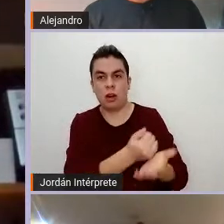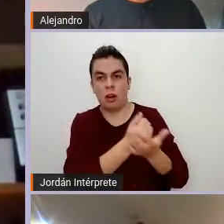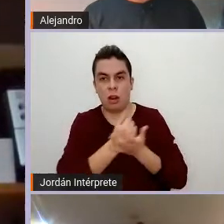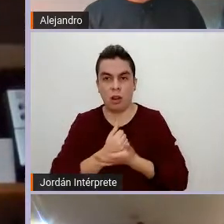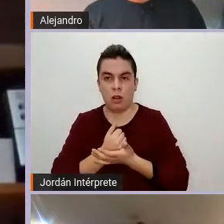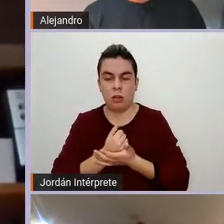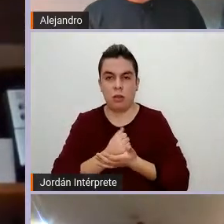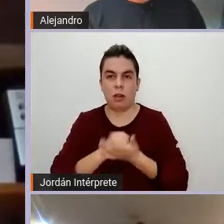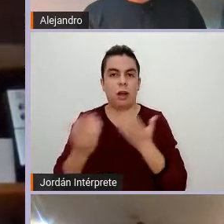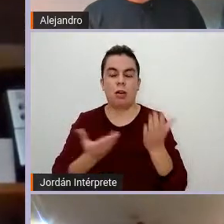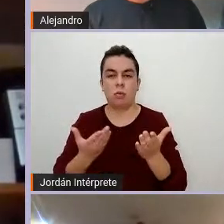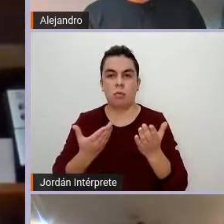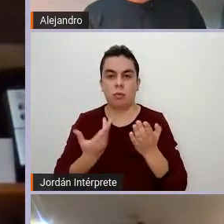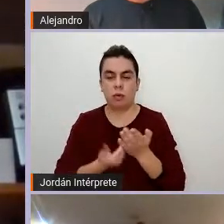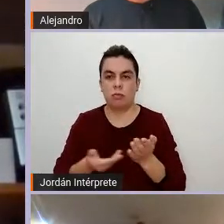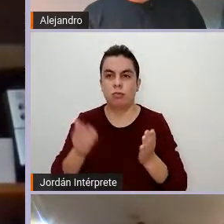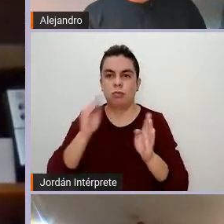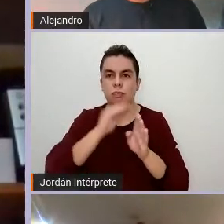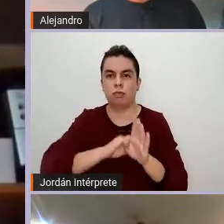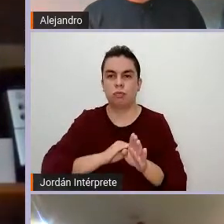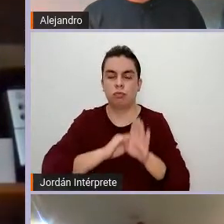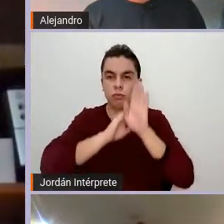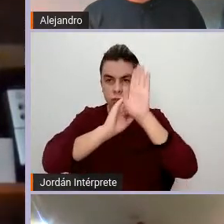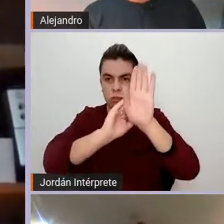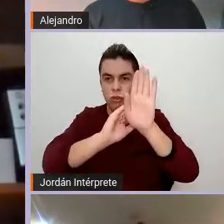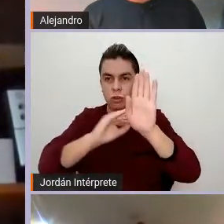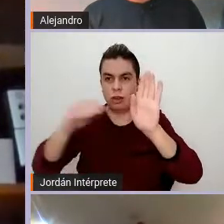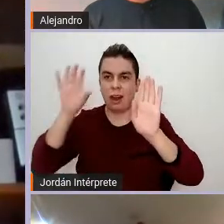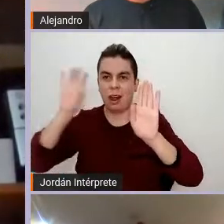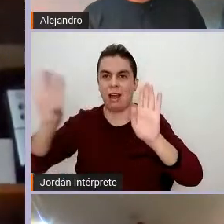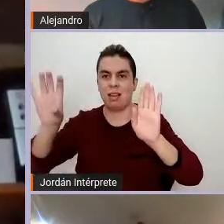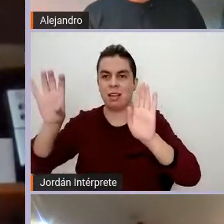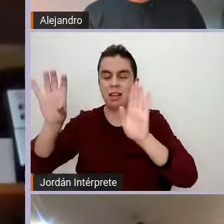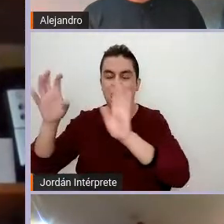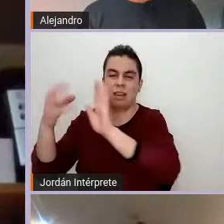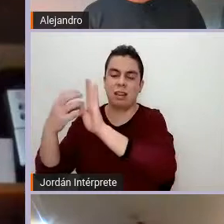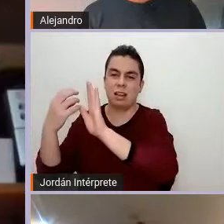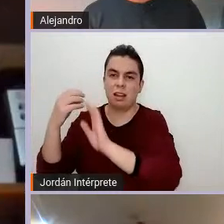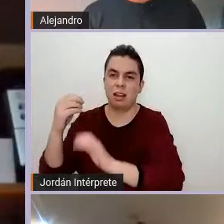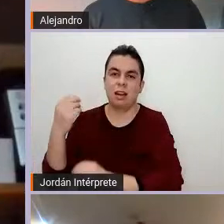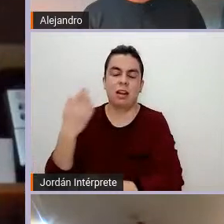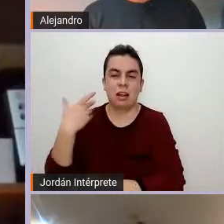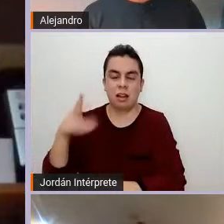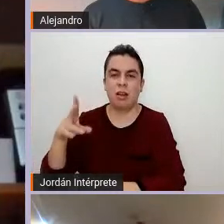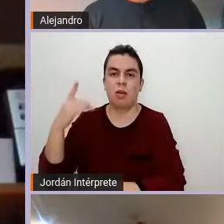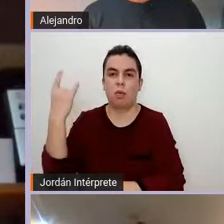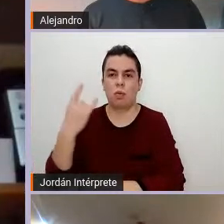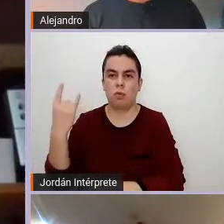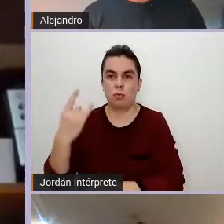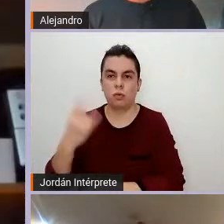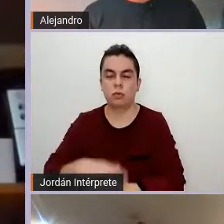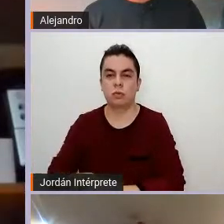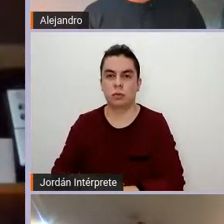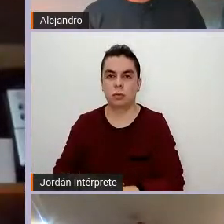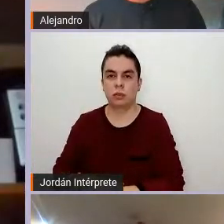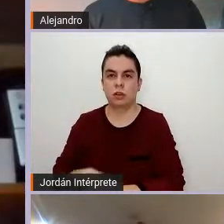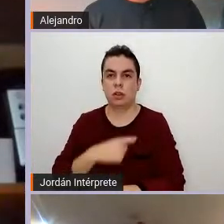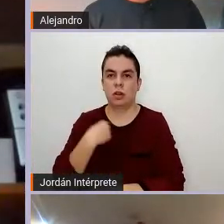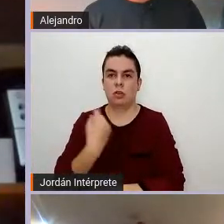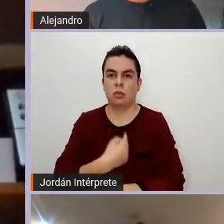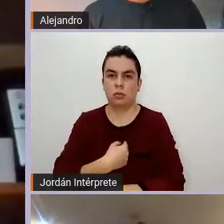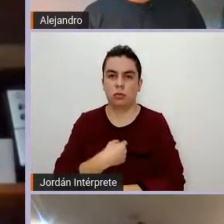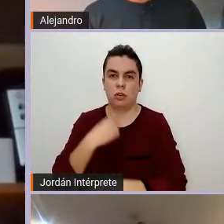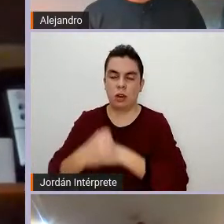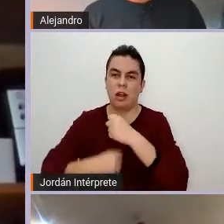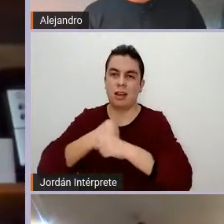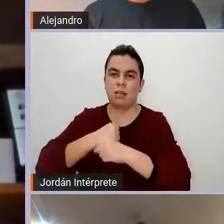esta cátedra desde la universidad en, este, en esta colaboración que hemos llevado adelante a lo largo de los años. El